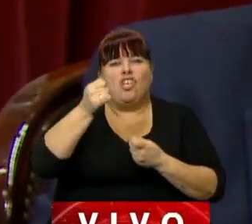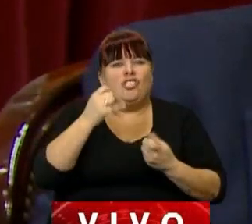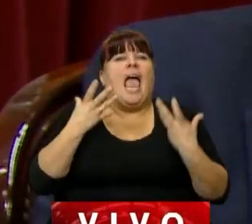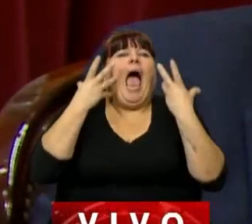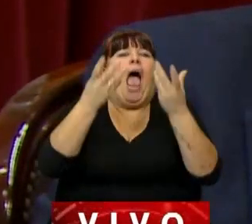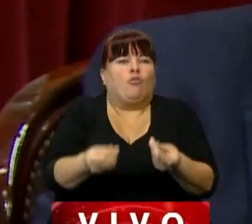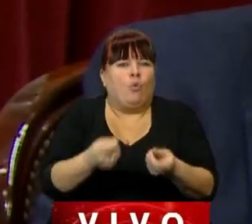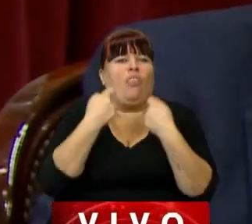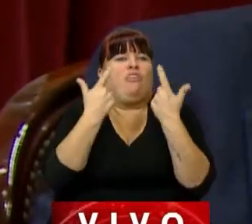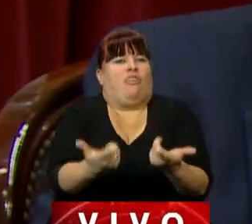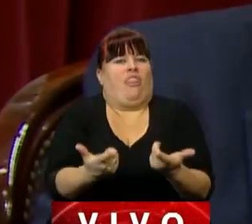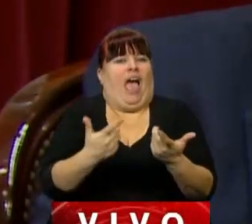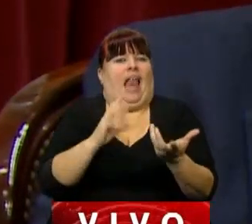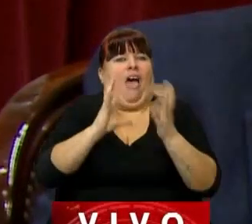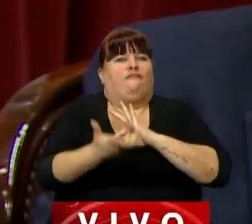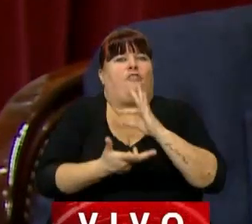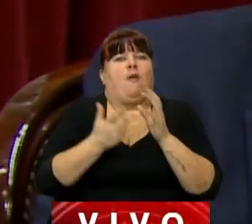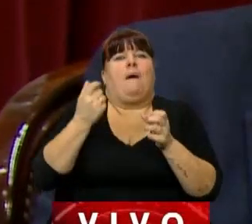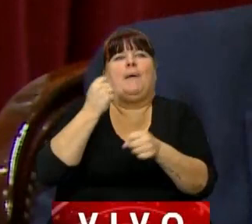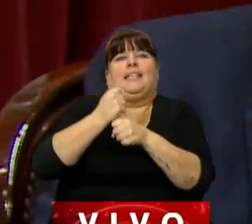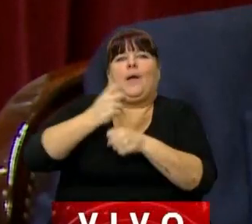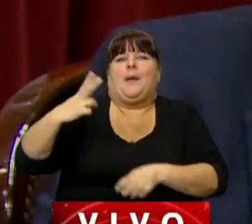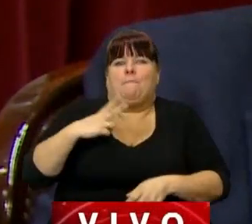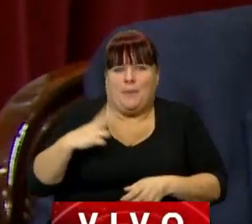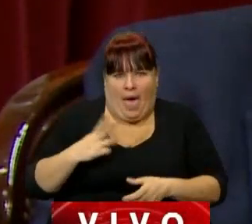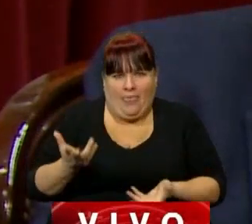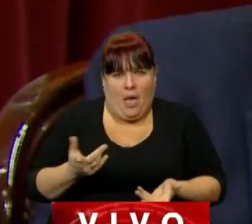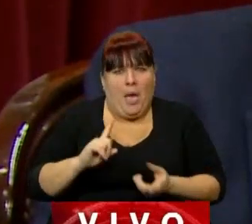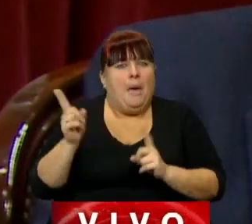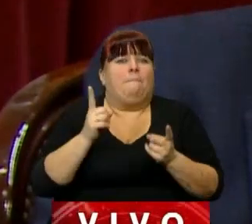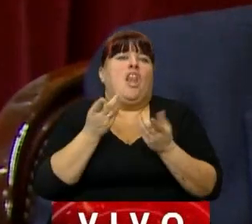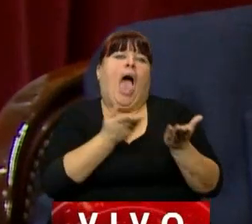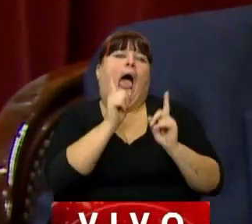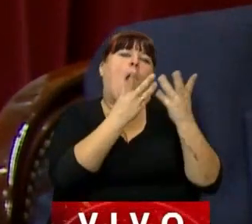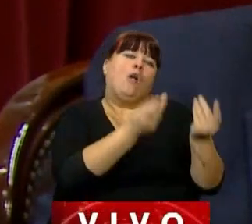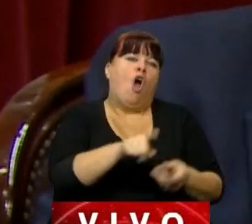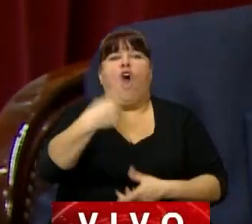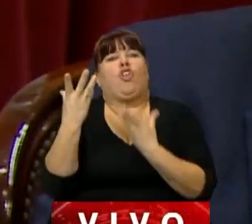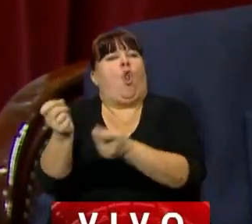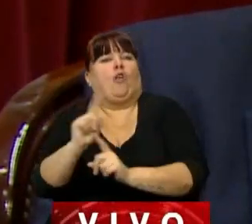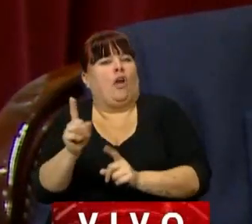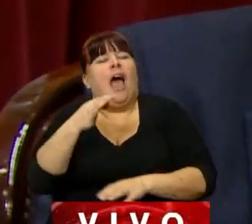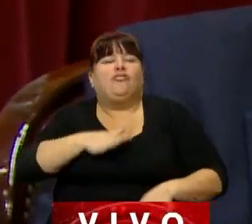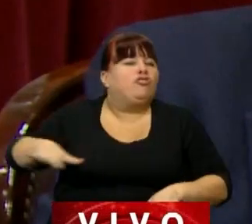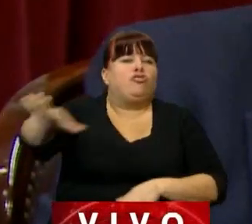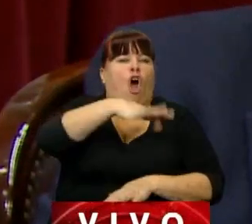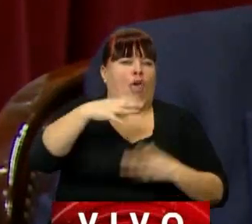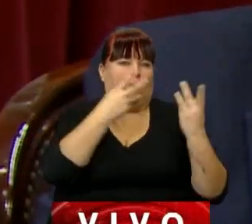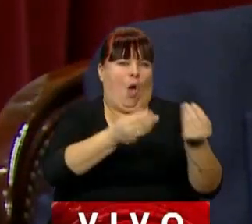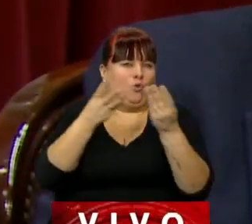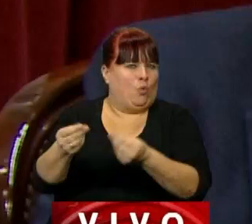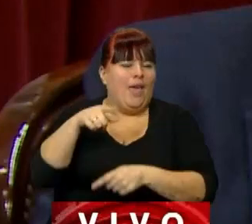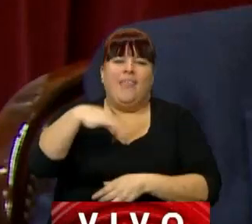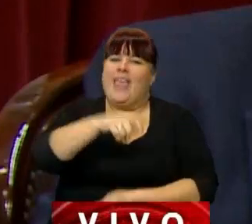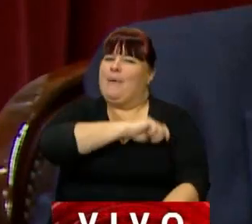ayudar, dar las condiciones a la actividad privada, pero no beneficiar a un determinado sector, sino a todos. Y esto debe